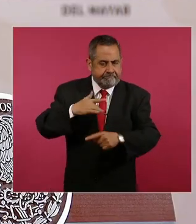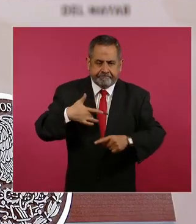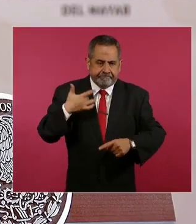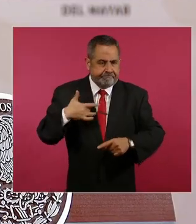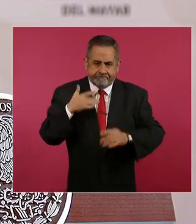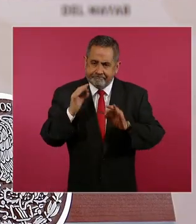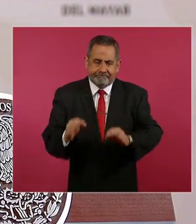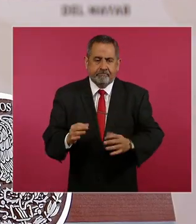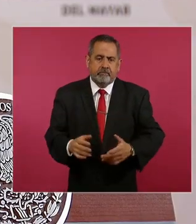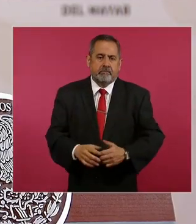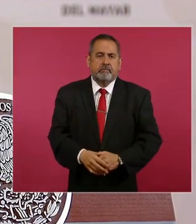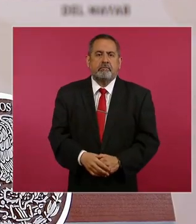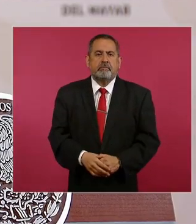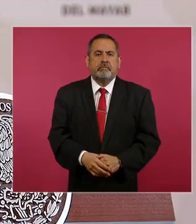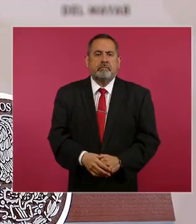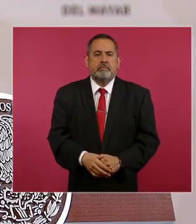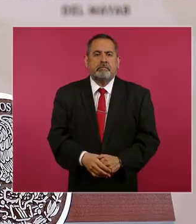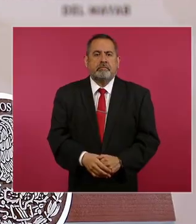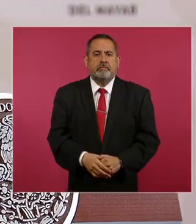porque